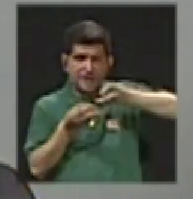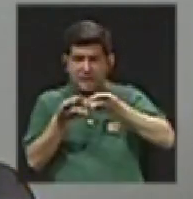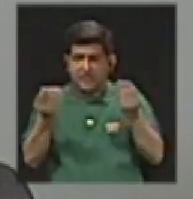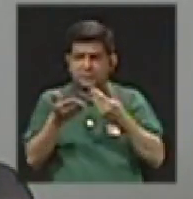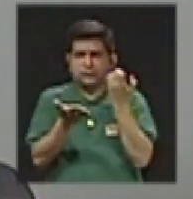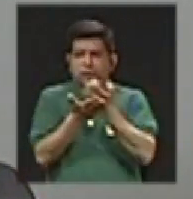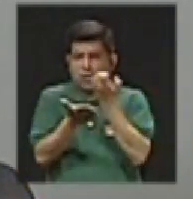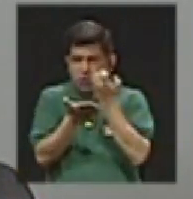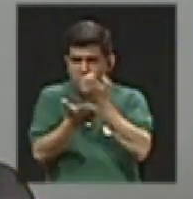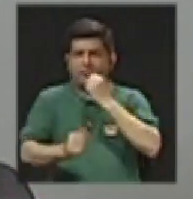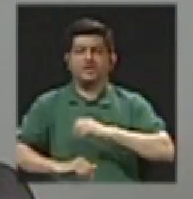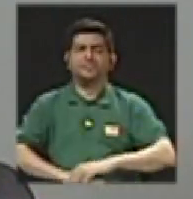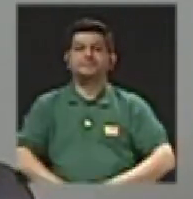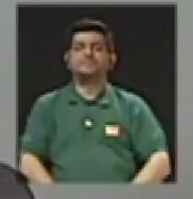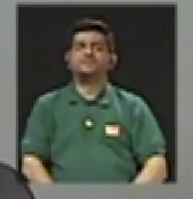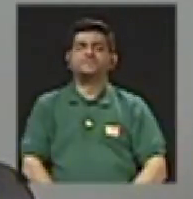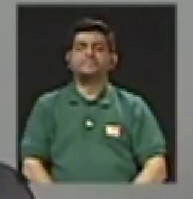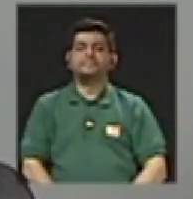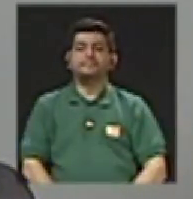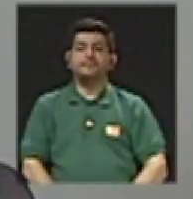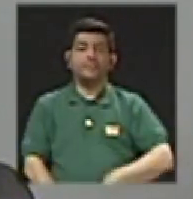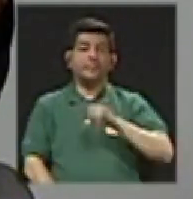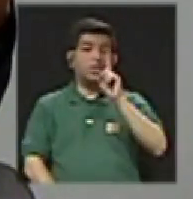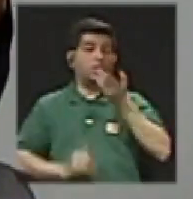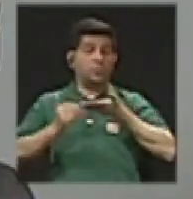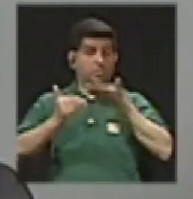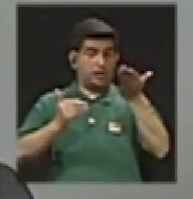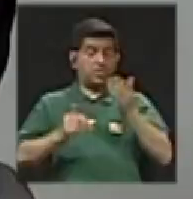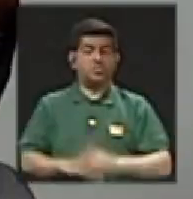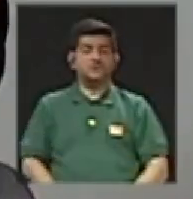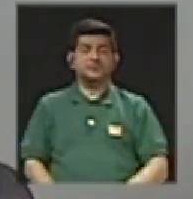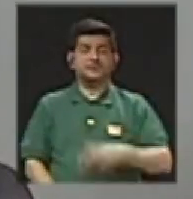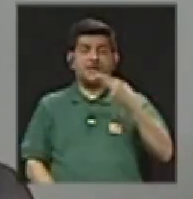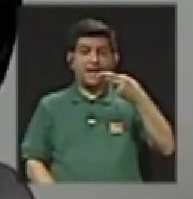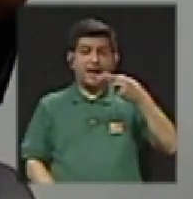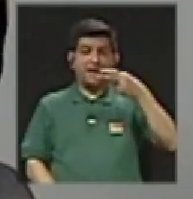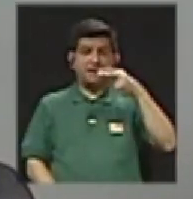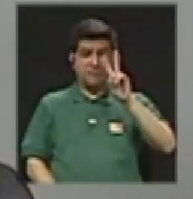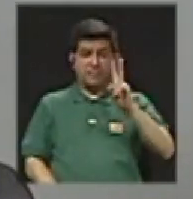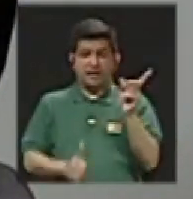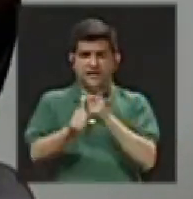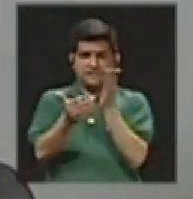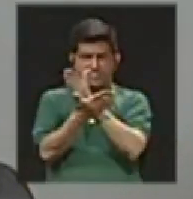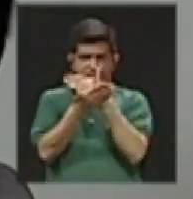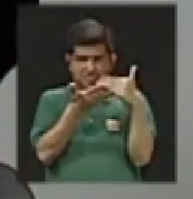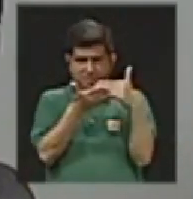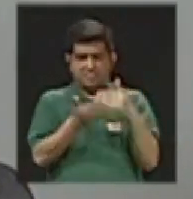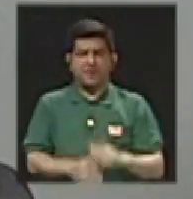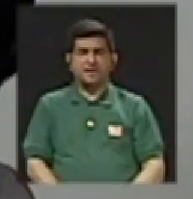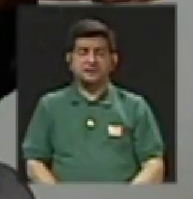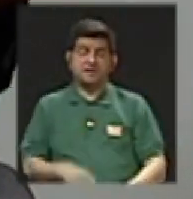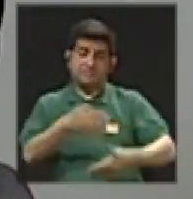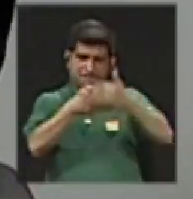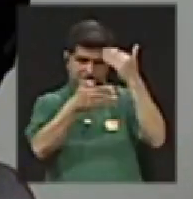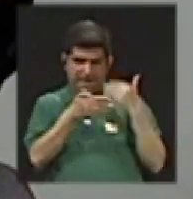de la economía. Y una de las cosas que don Henry en el primer segmento o en el anterior segmento